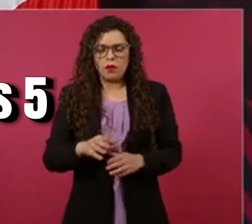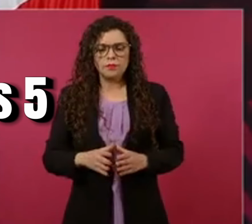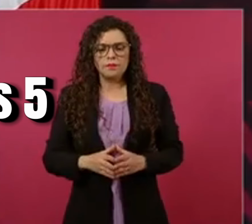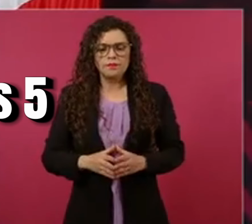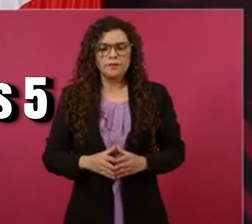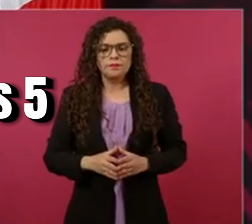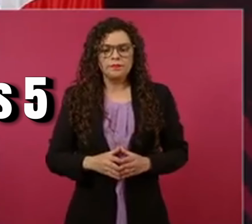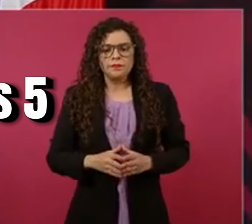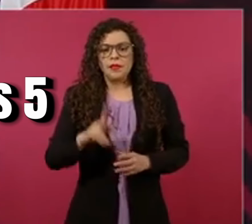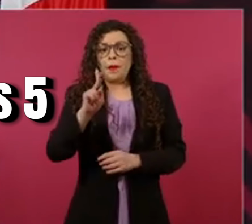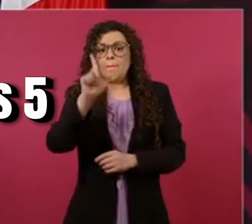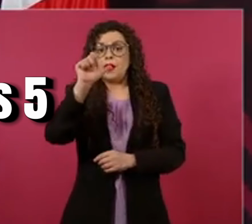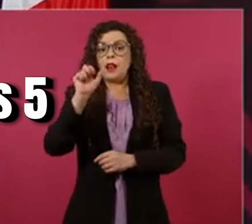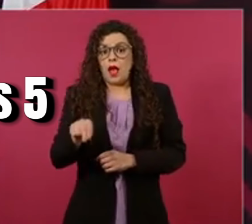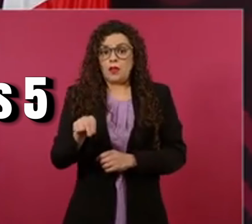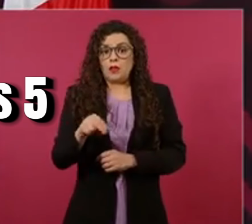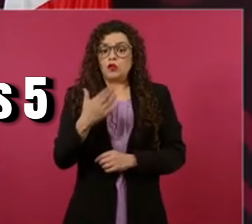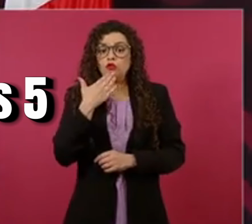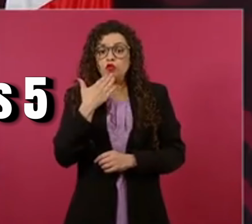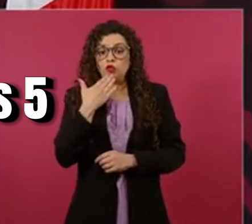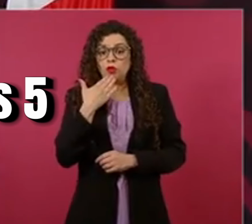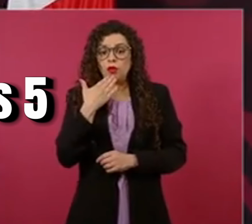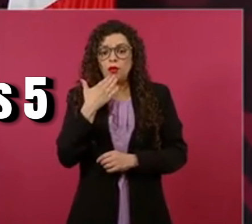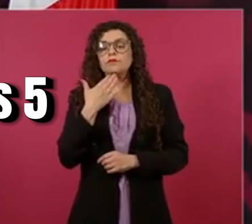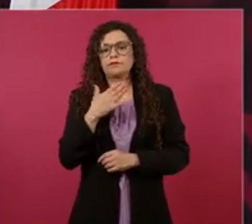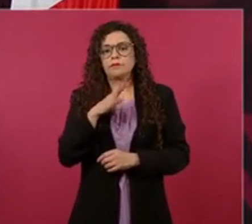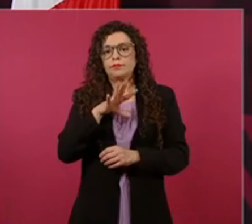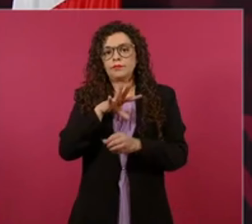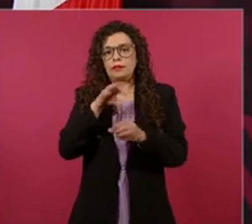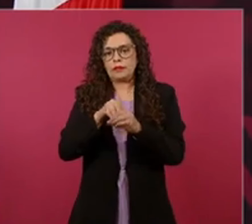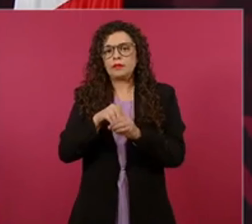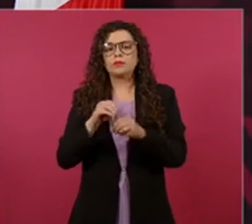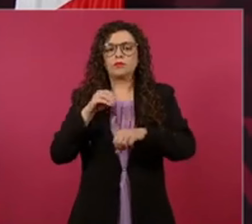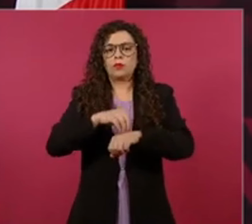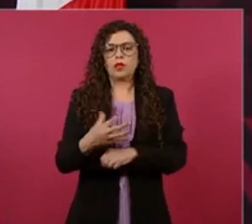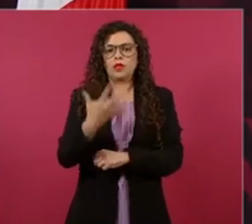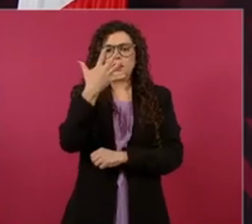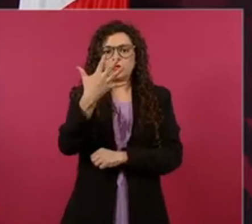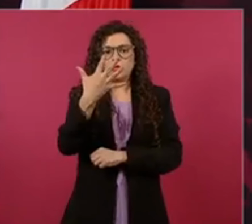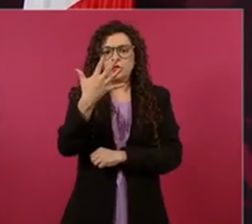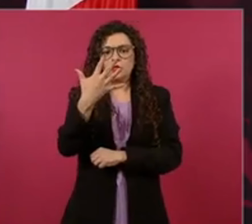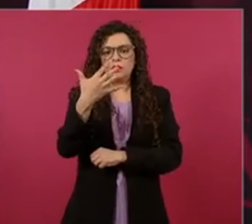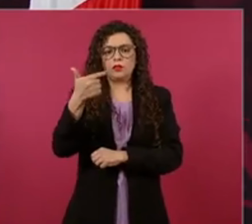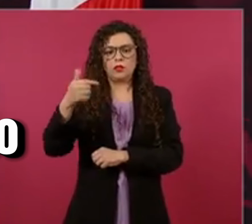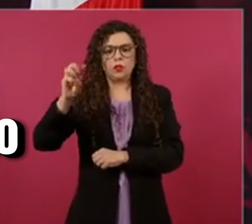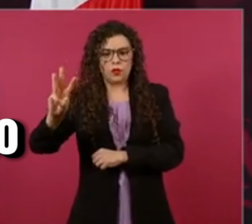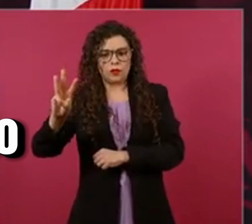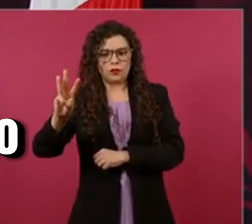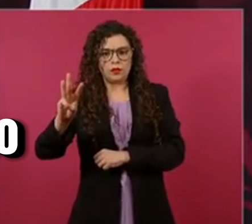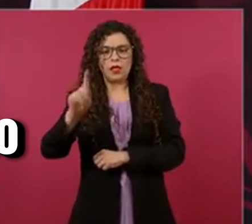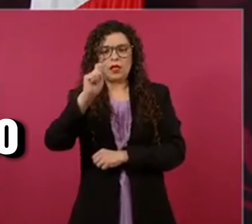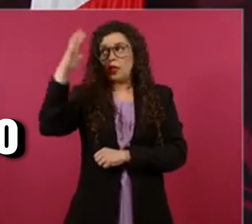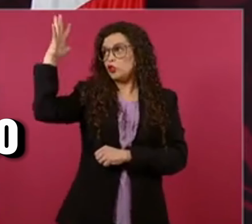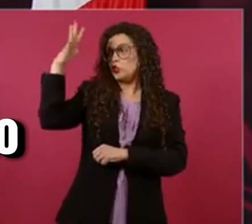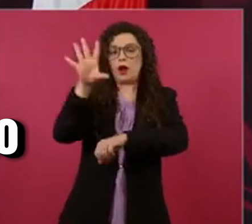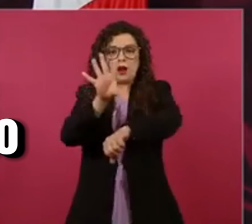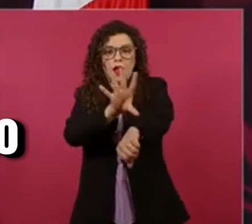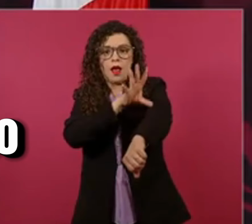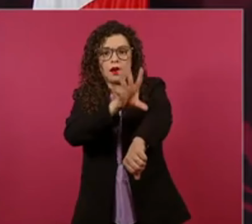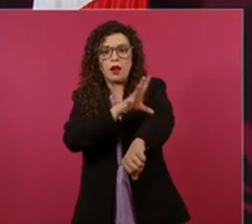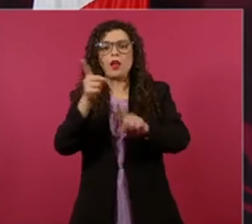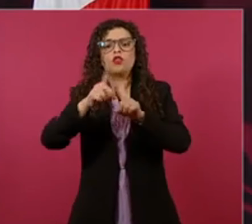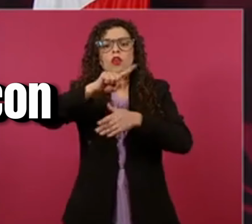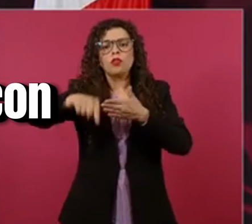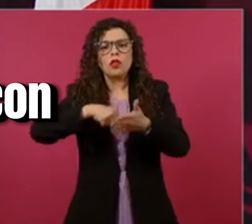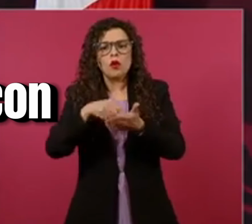El Plan Sonora, vamos a completar los 5 gigawatts de energía solar que están ahora en Puerto